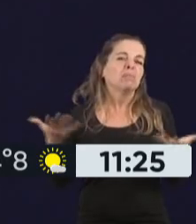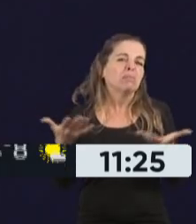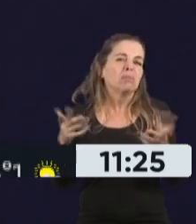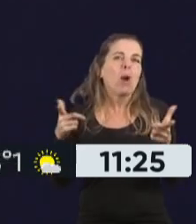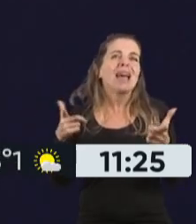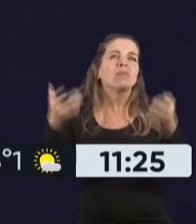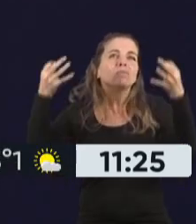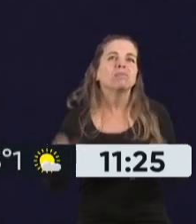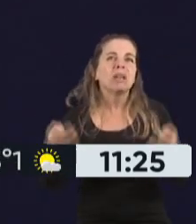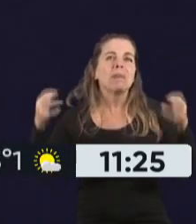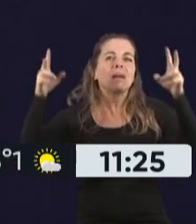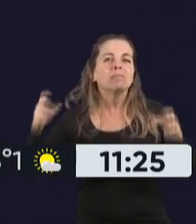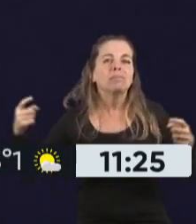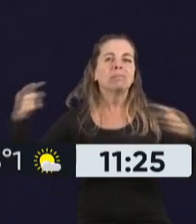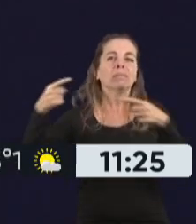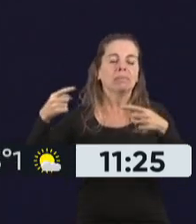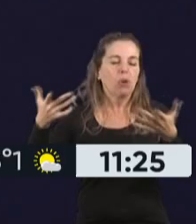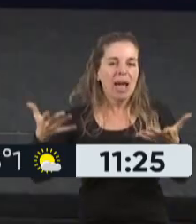hay, porque...